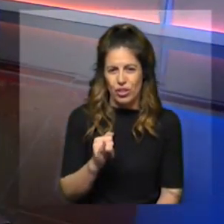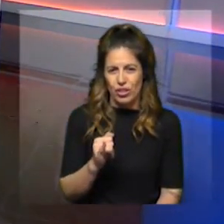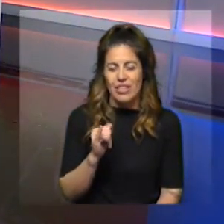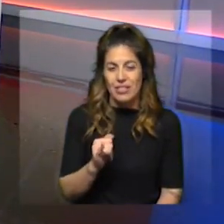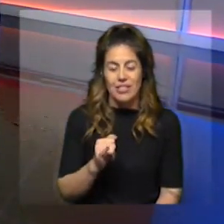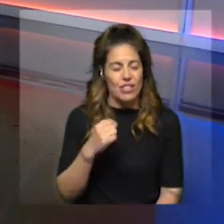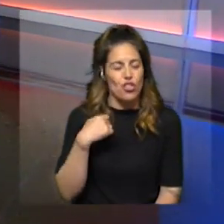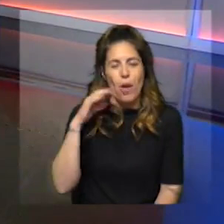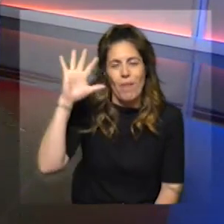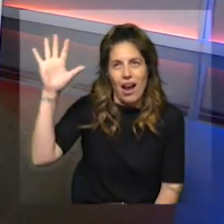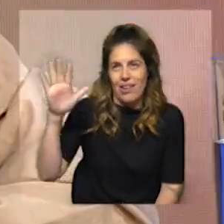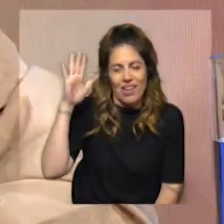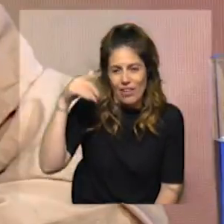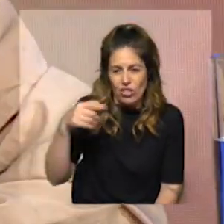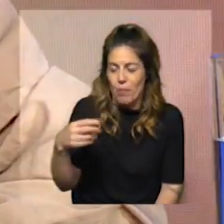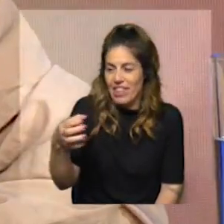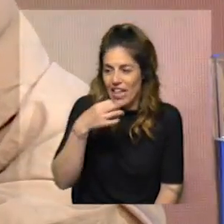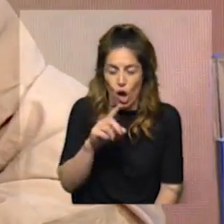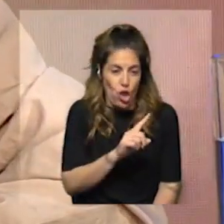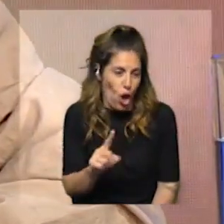cortaron. Me cortaron de todas partes.